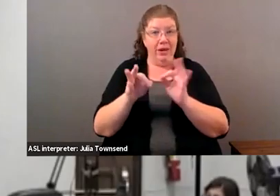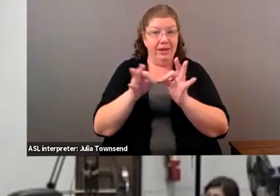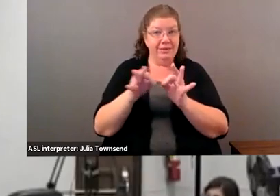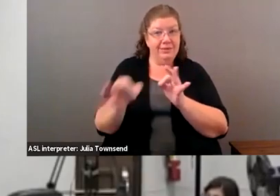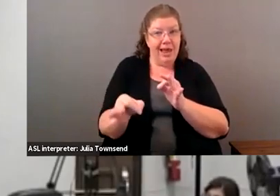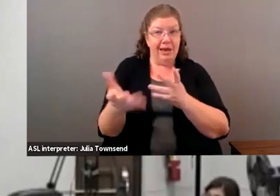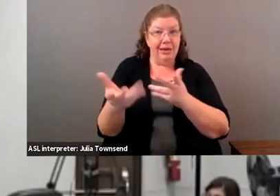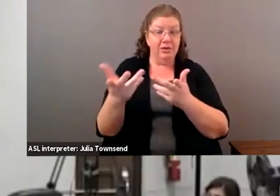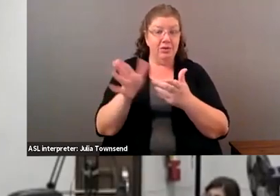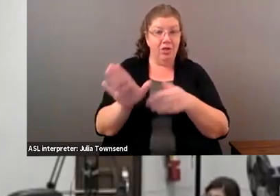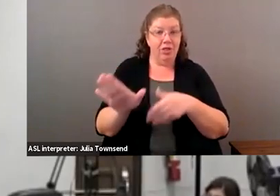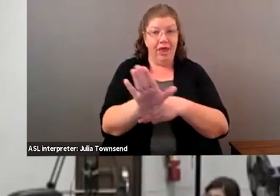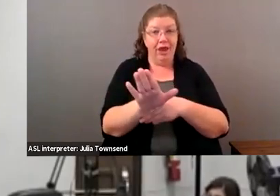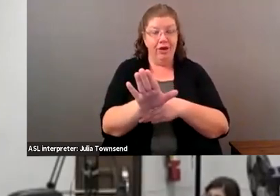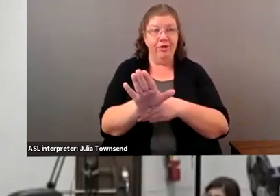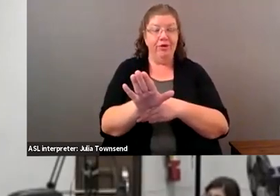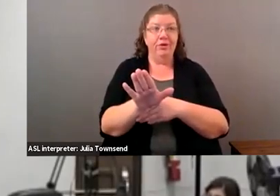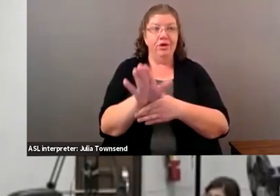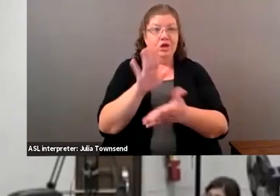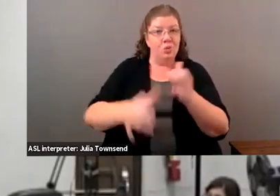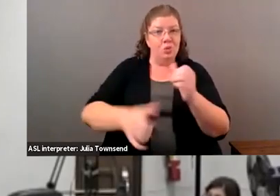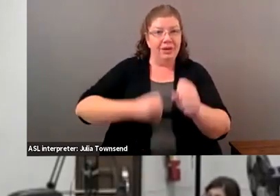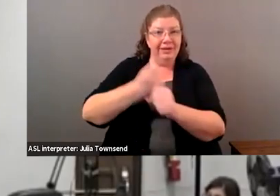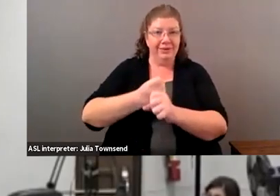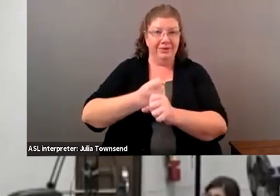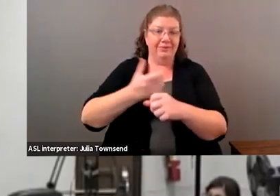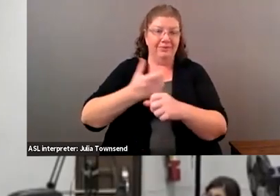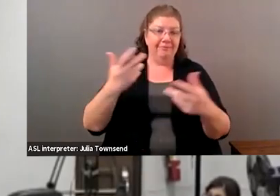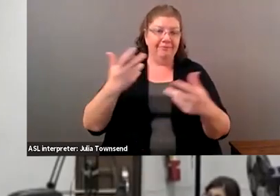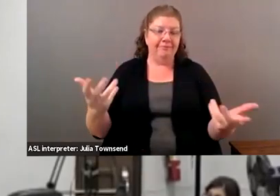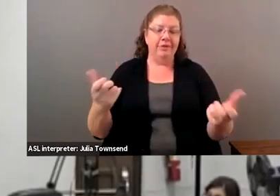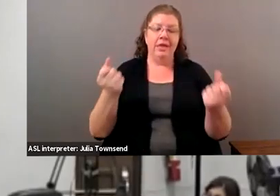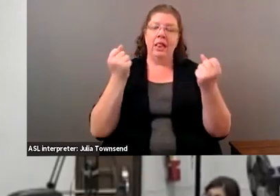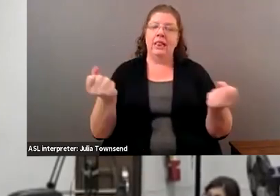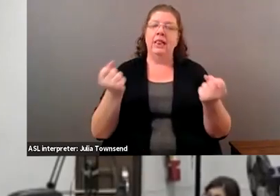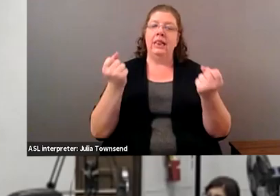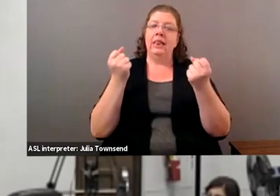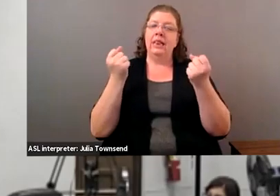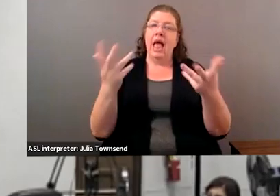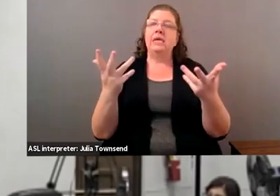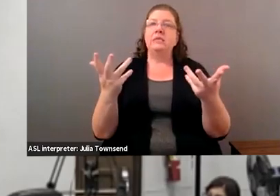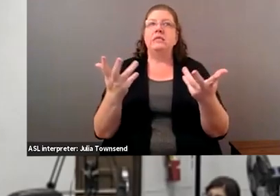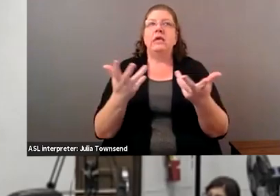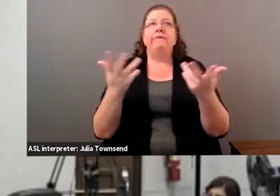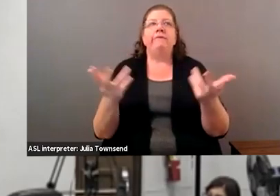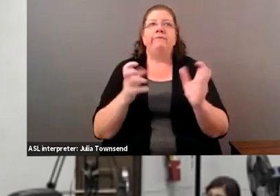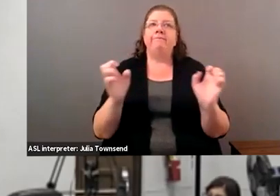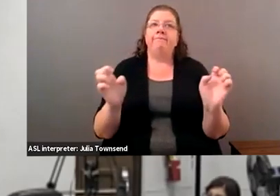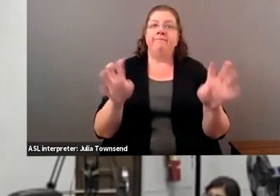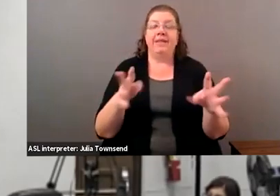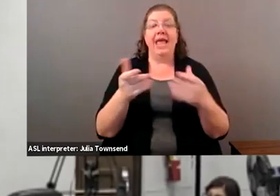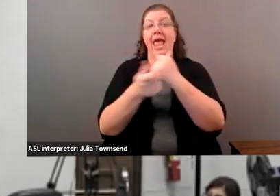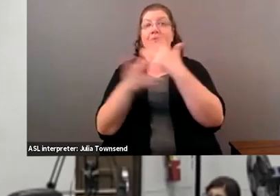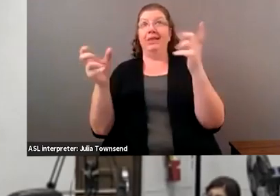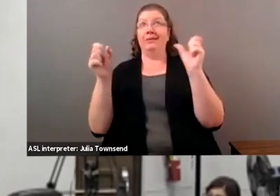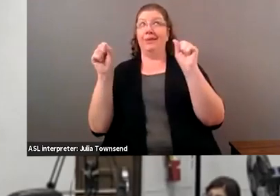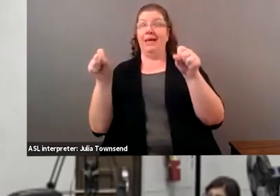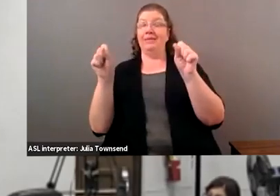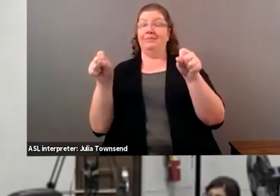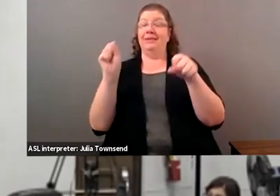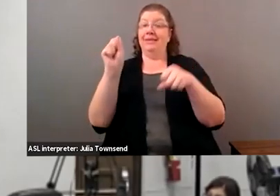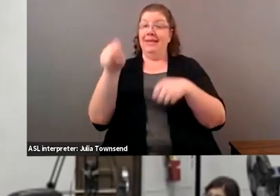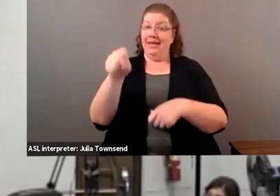podemos extender sus contratos de año escolar así que hay muchas todo es posible pero dentro de